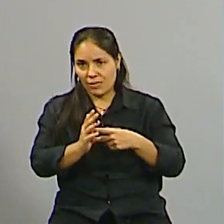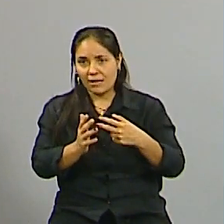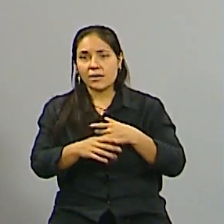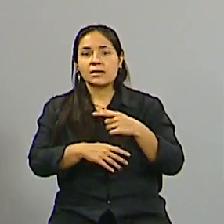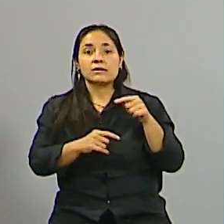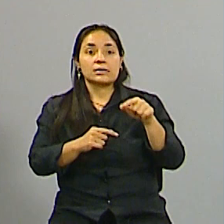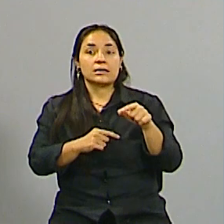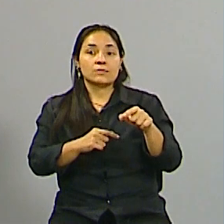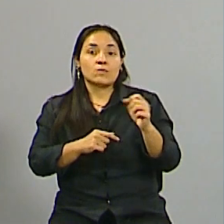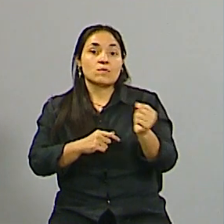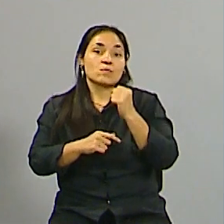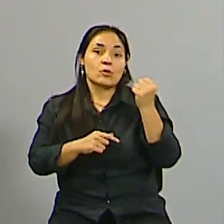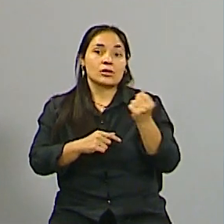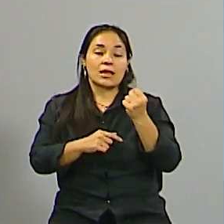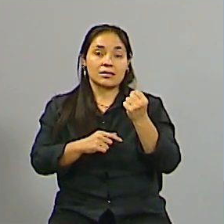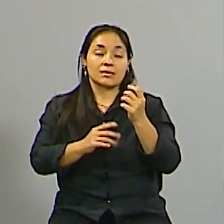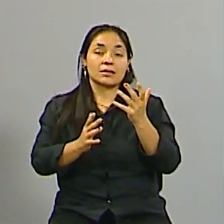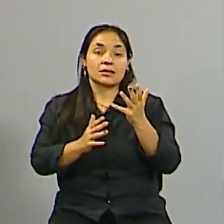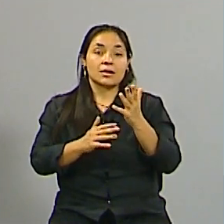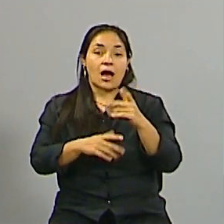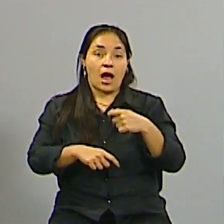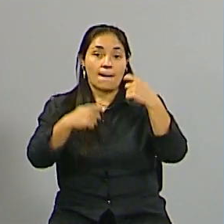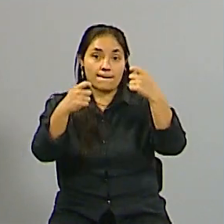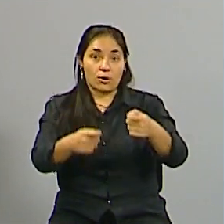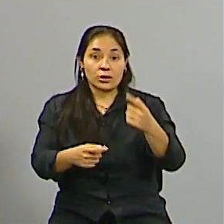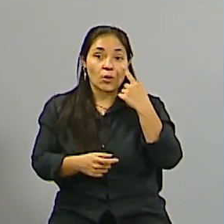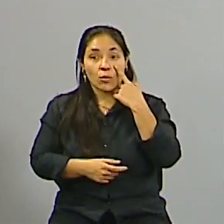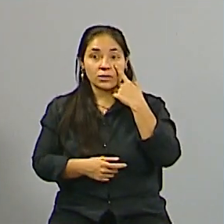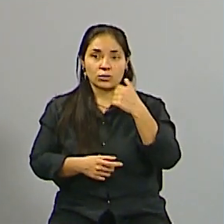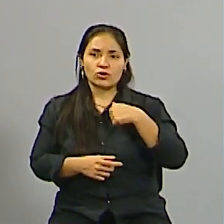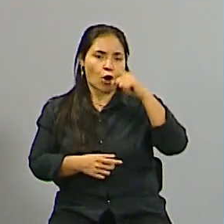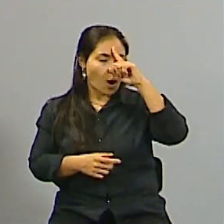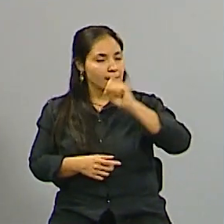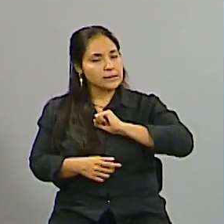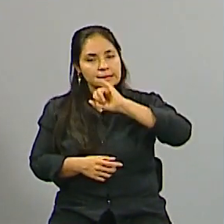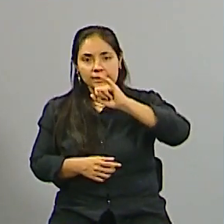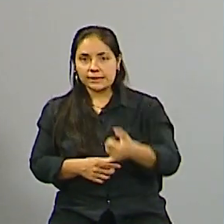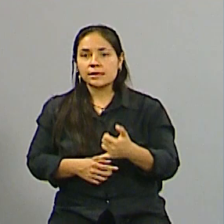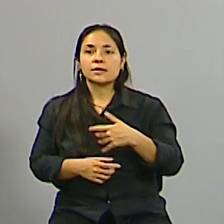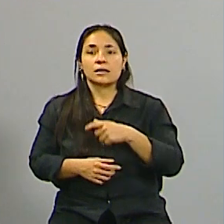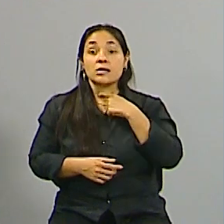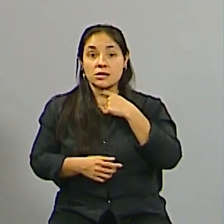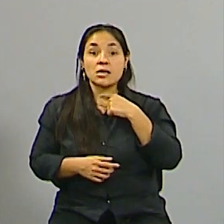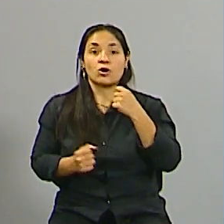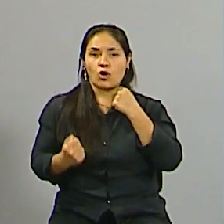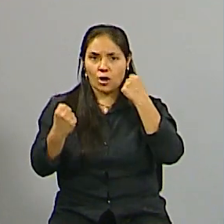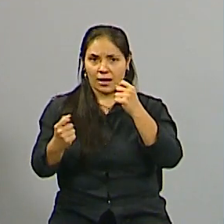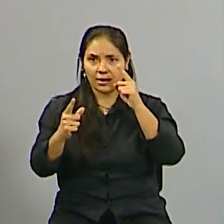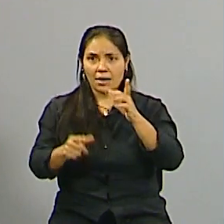esa cordura, creo que tenemos un gran aporte para hacer como municipio. Yo estoy convencido y tengo toda la decisión y el coraje para